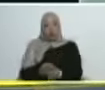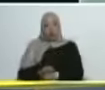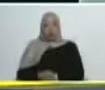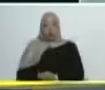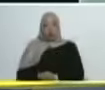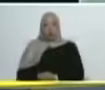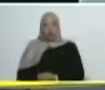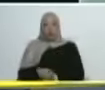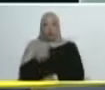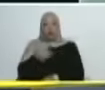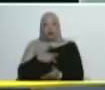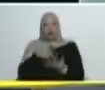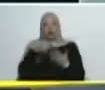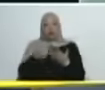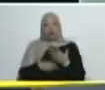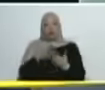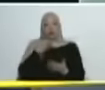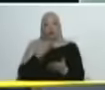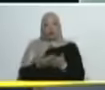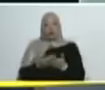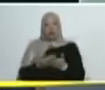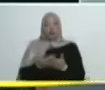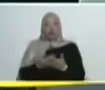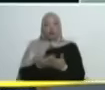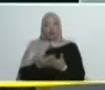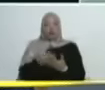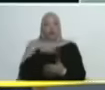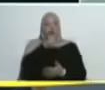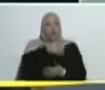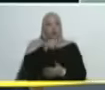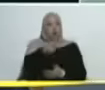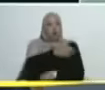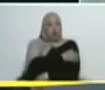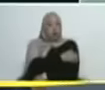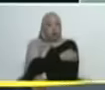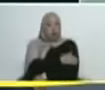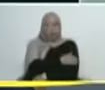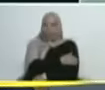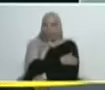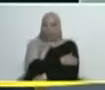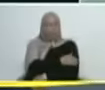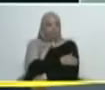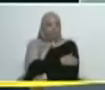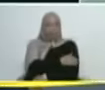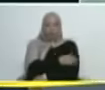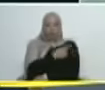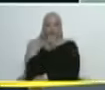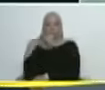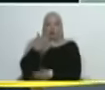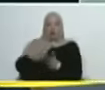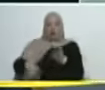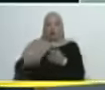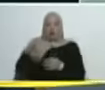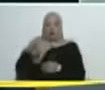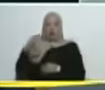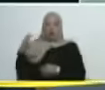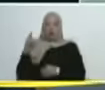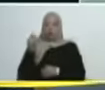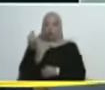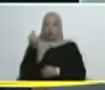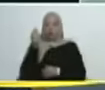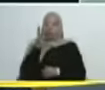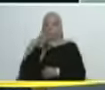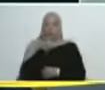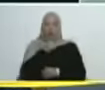Este plan no lo hicieron los bufetes de los apellidos, ni las oligarquías, ni los